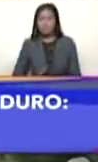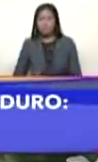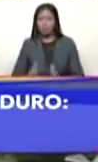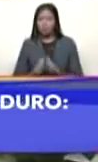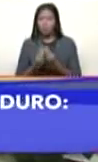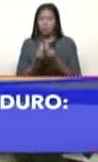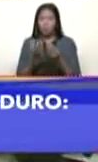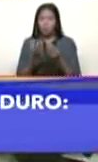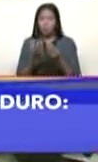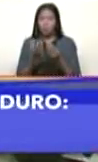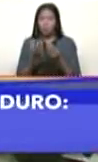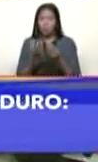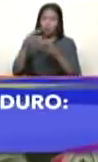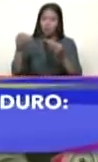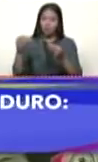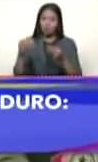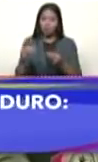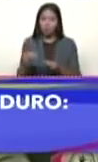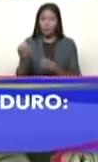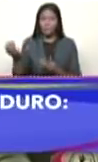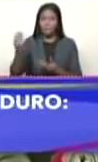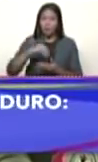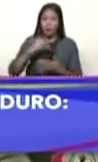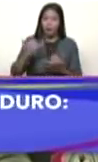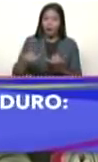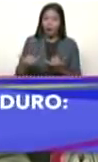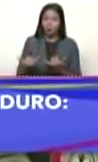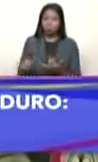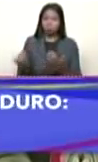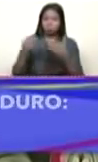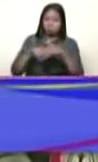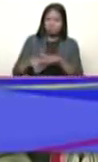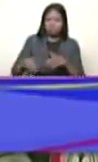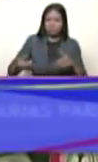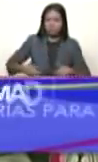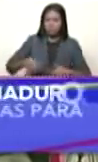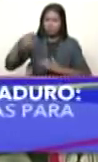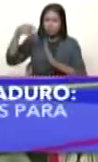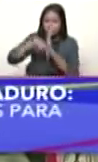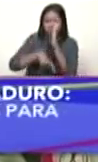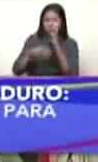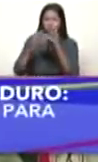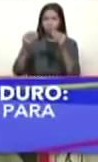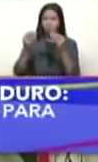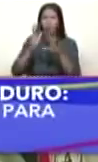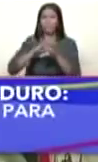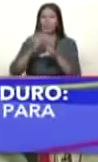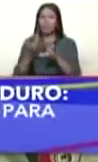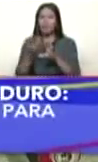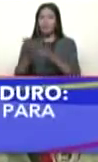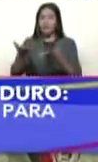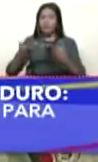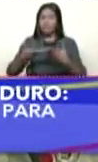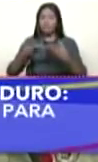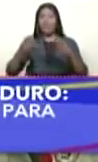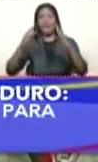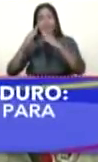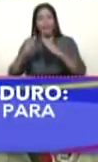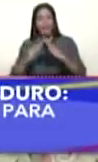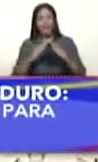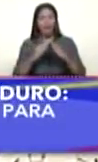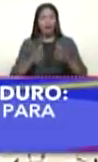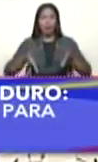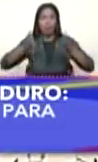gobernadores, pescadoras, aún más, involucrarnos a profundidad para que tengan su vivienda, vamos a